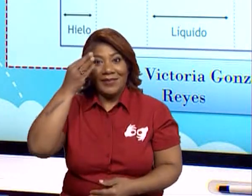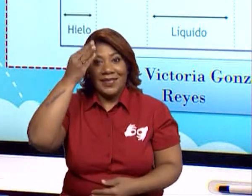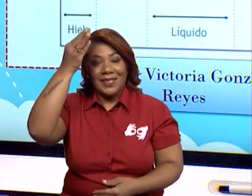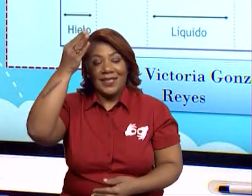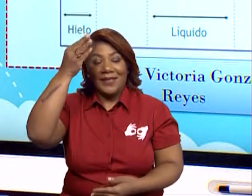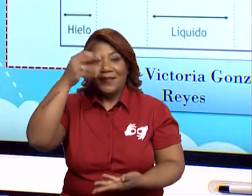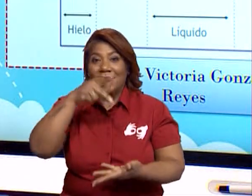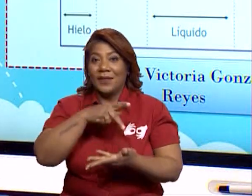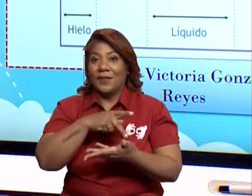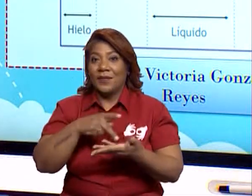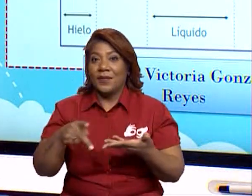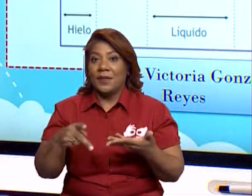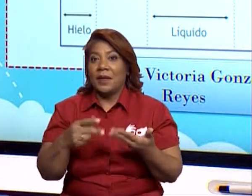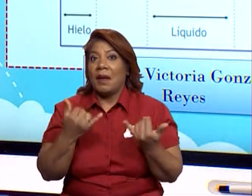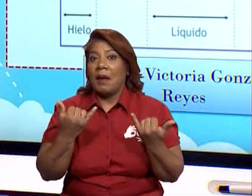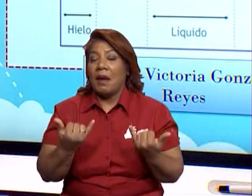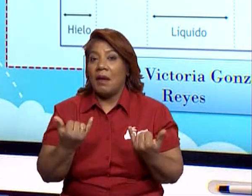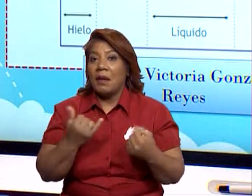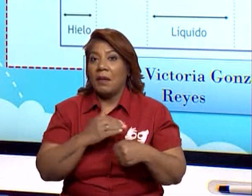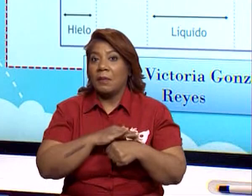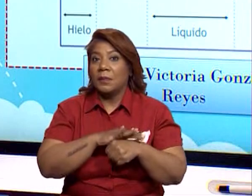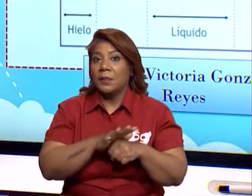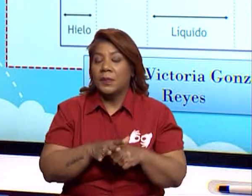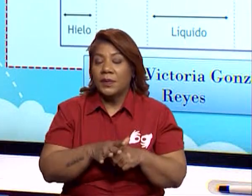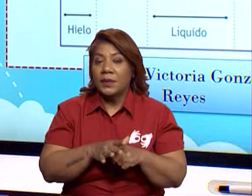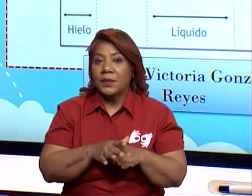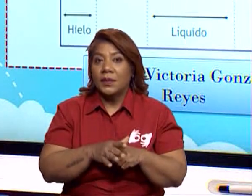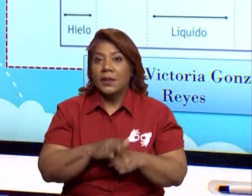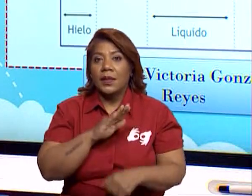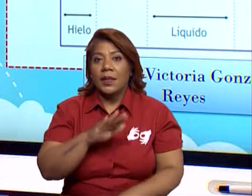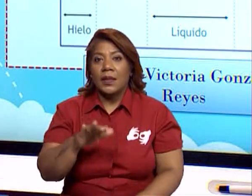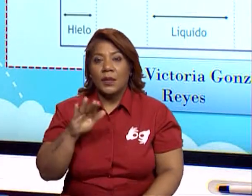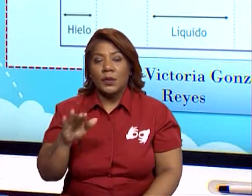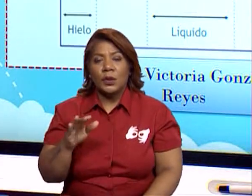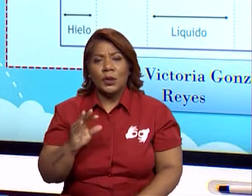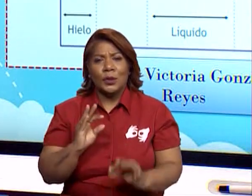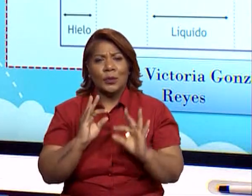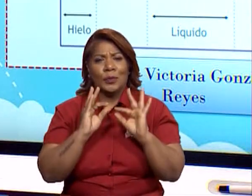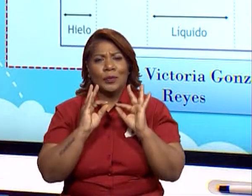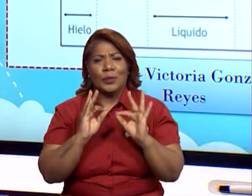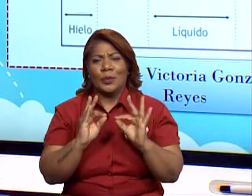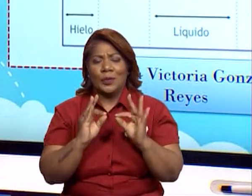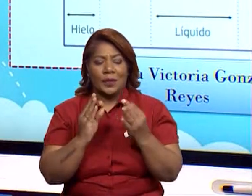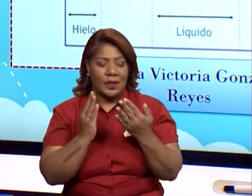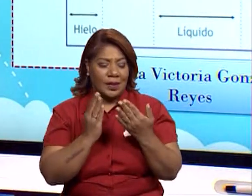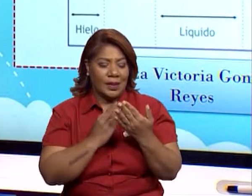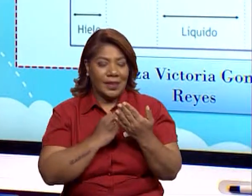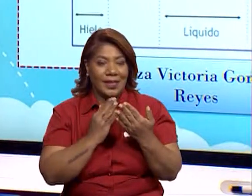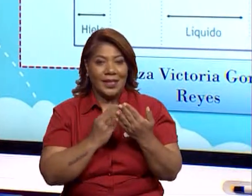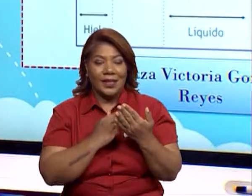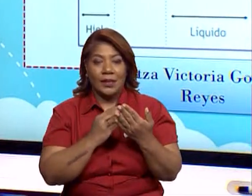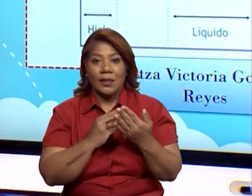de esta pandemia, maestra, encontramos niños que son aplicados, estudiosos y que sobre todo no le tienen miedo a la